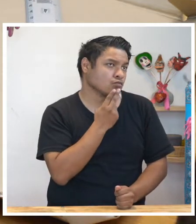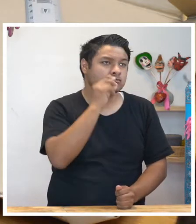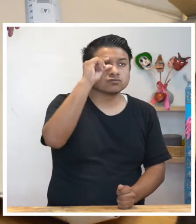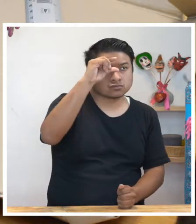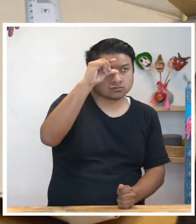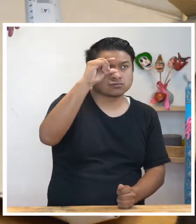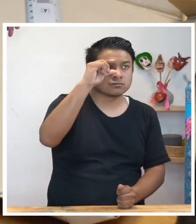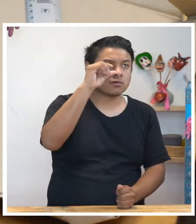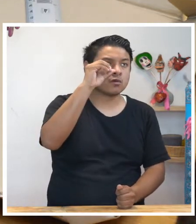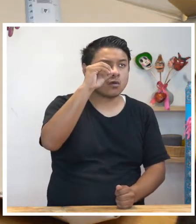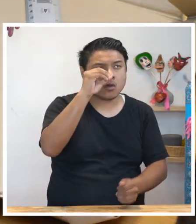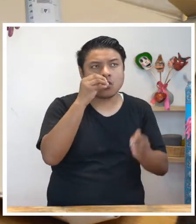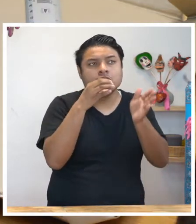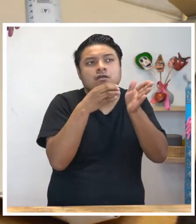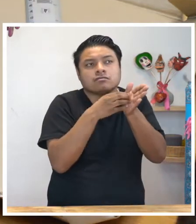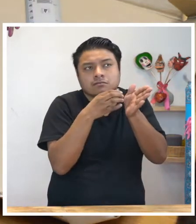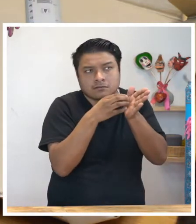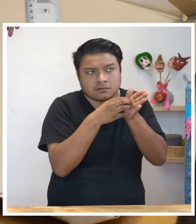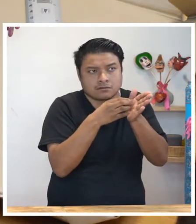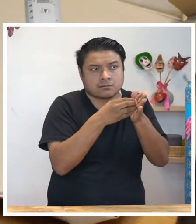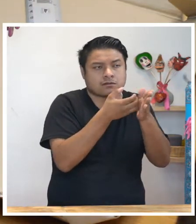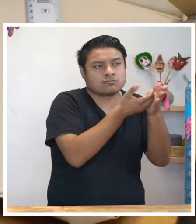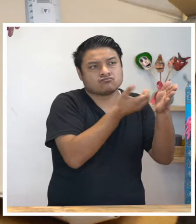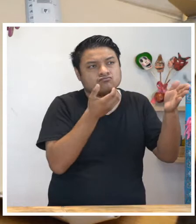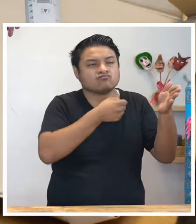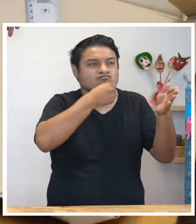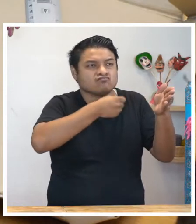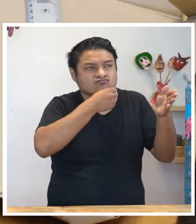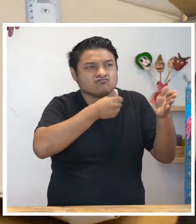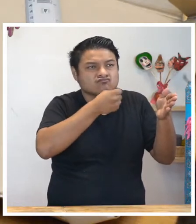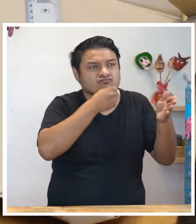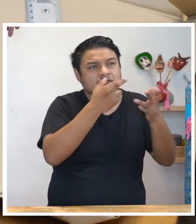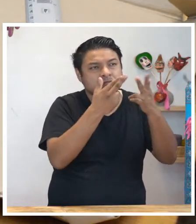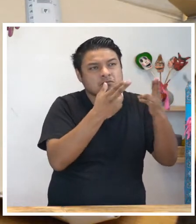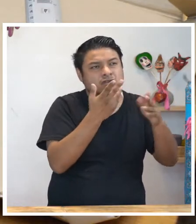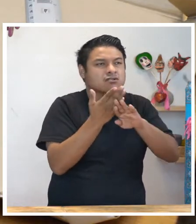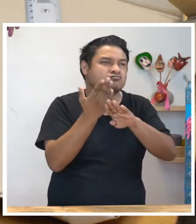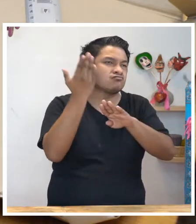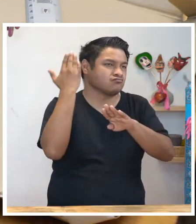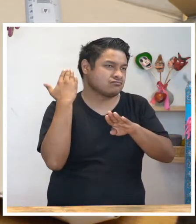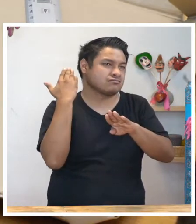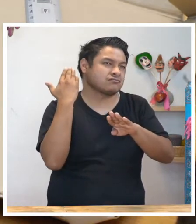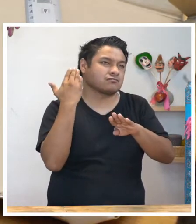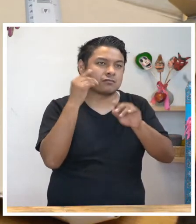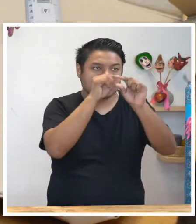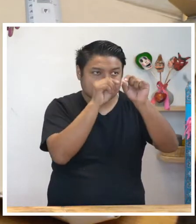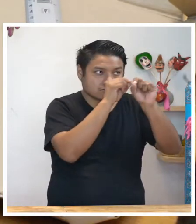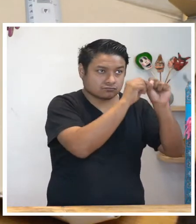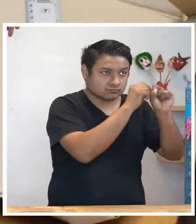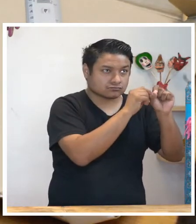viejito. En este caso yo traje estas jaladeras decorativas y vamos a pasar